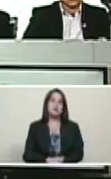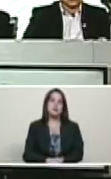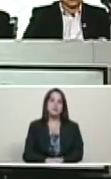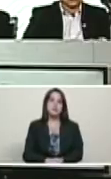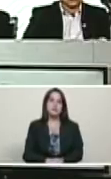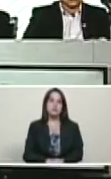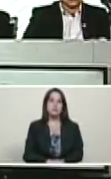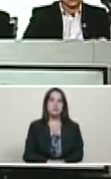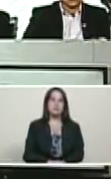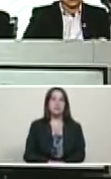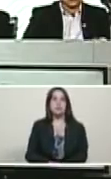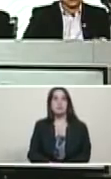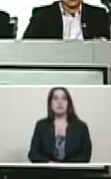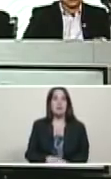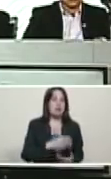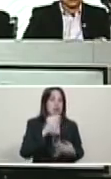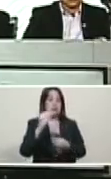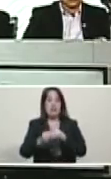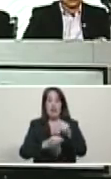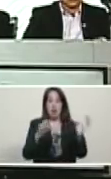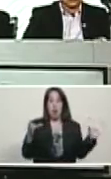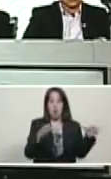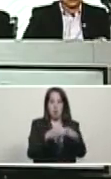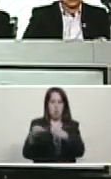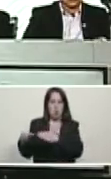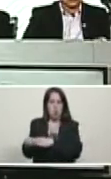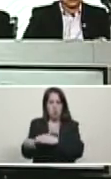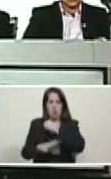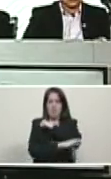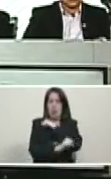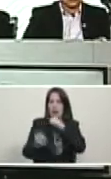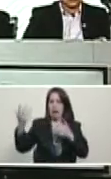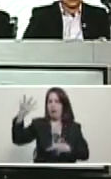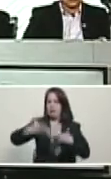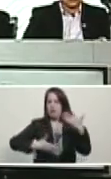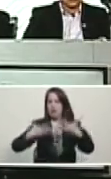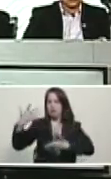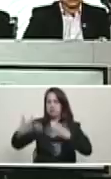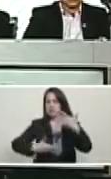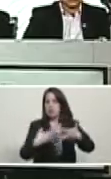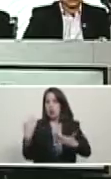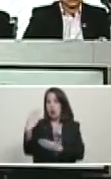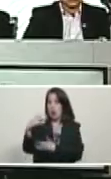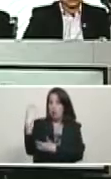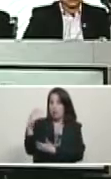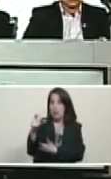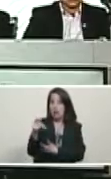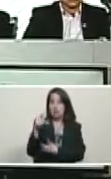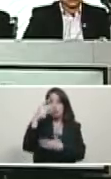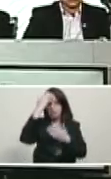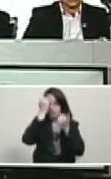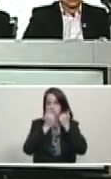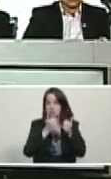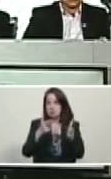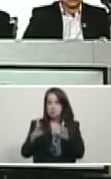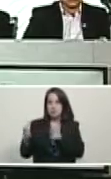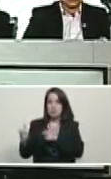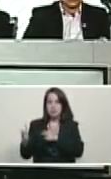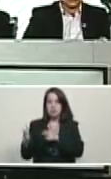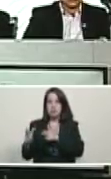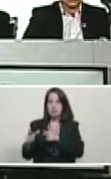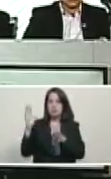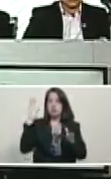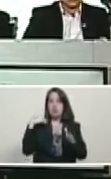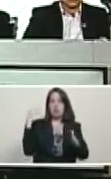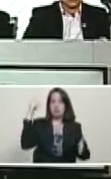crearon bandas de delincuentes colombianos paramilitares y delincuentes venezolanos para saltar